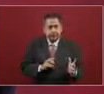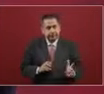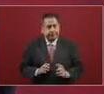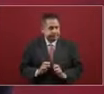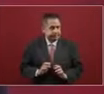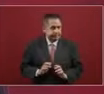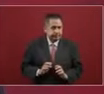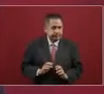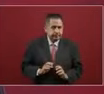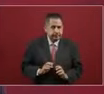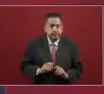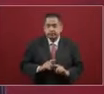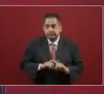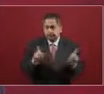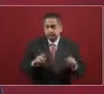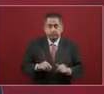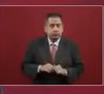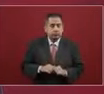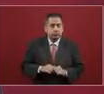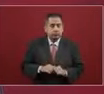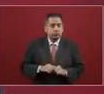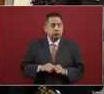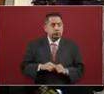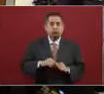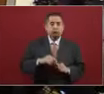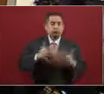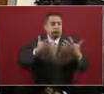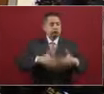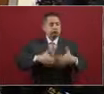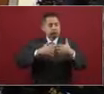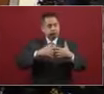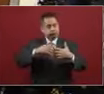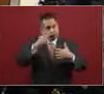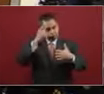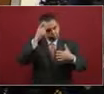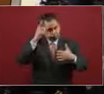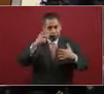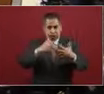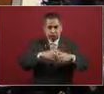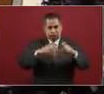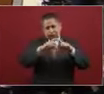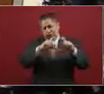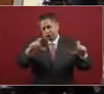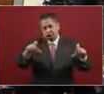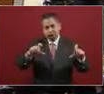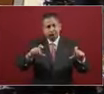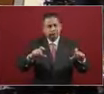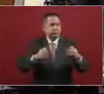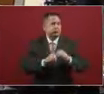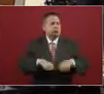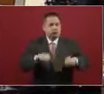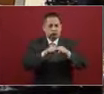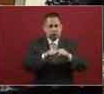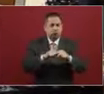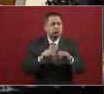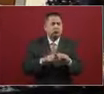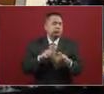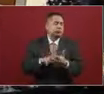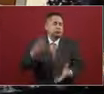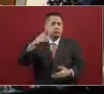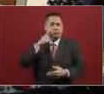Pero en el caso de las corporaciones, casi todas están en las grandes